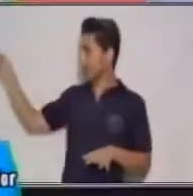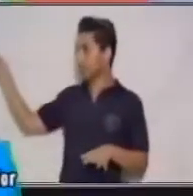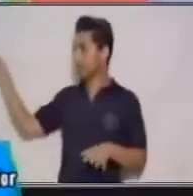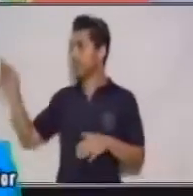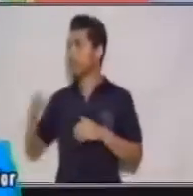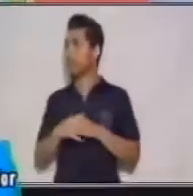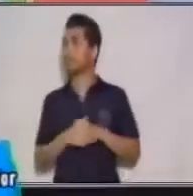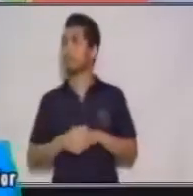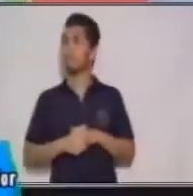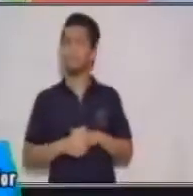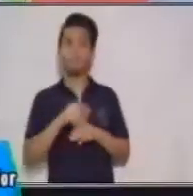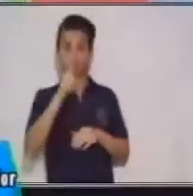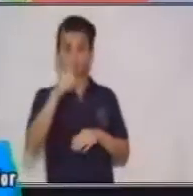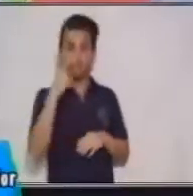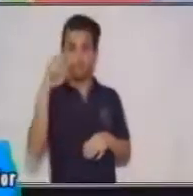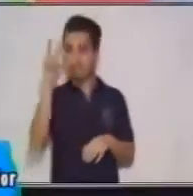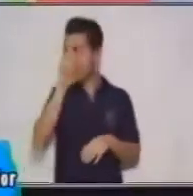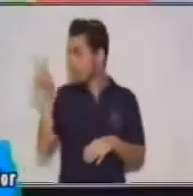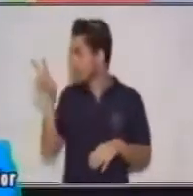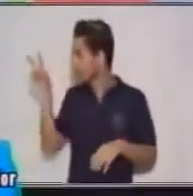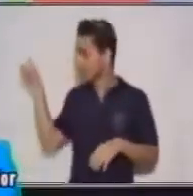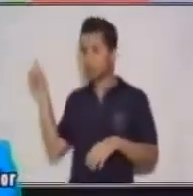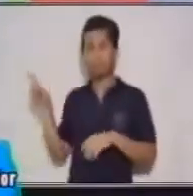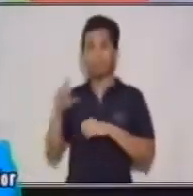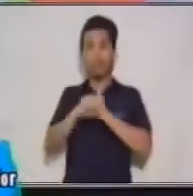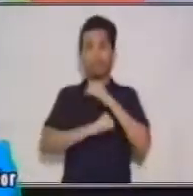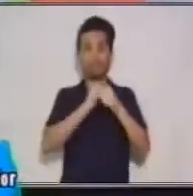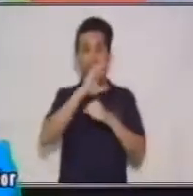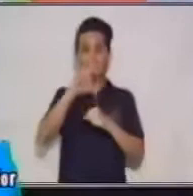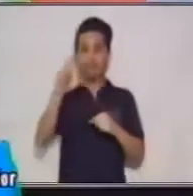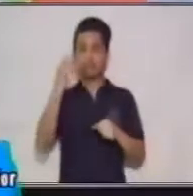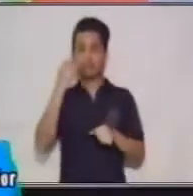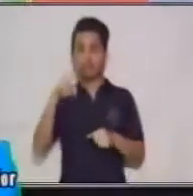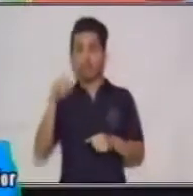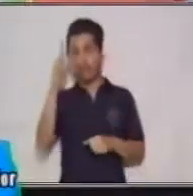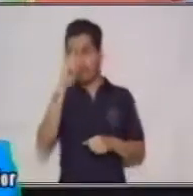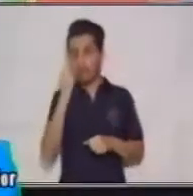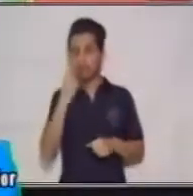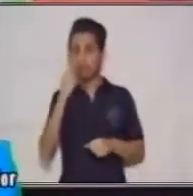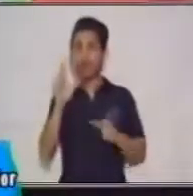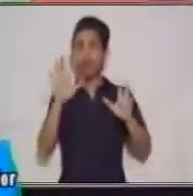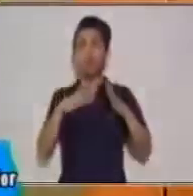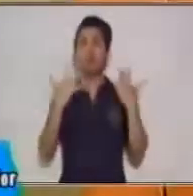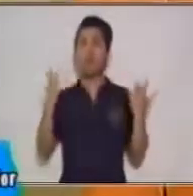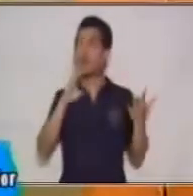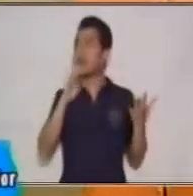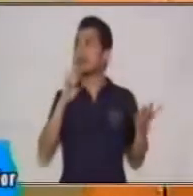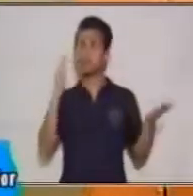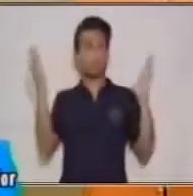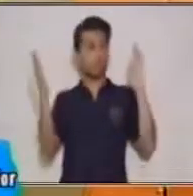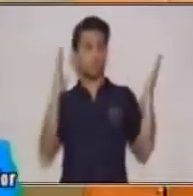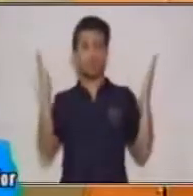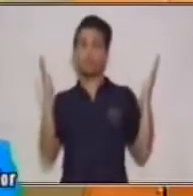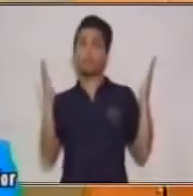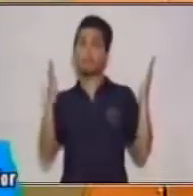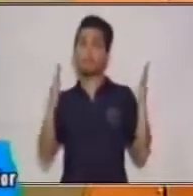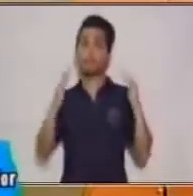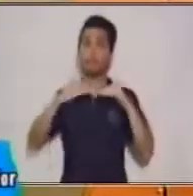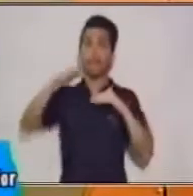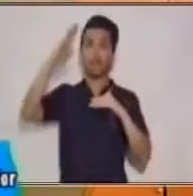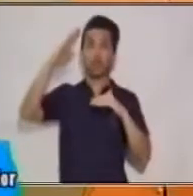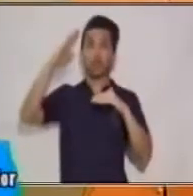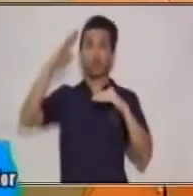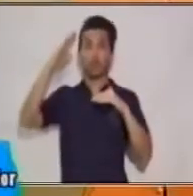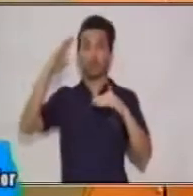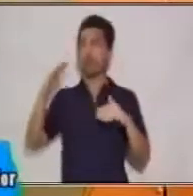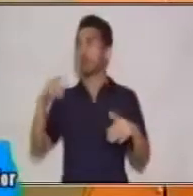trabajo. Trata de leer las fracciones y trata de comparar cuál es mayor de las dos. Y es importante